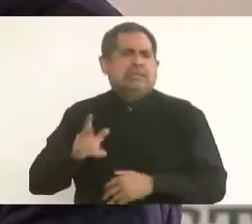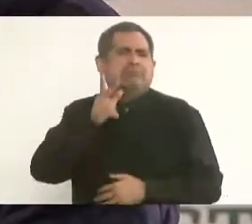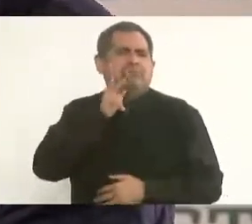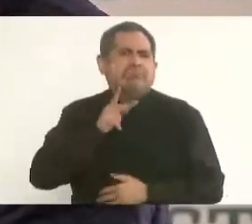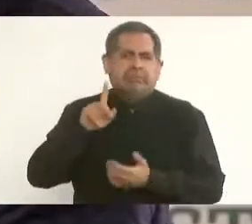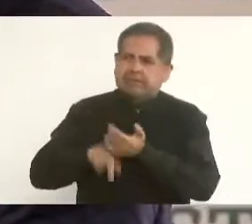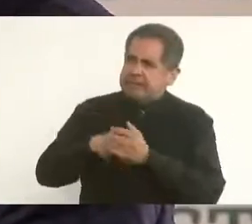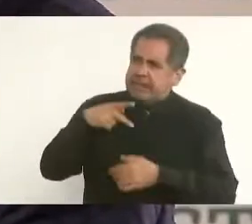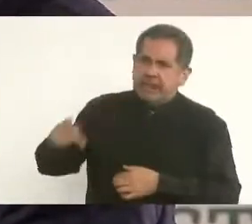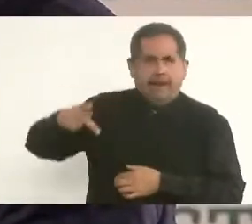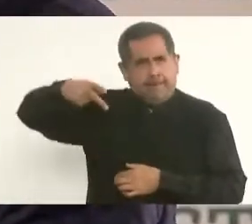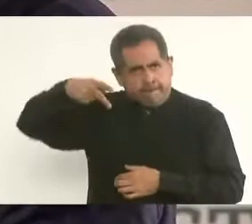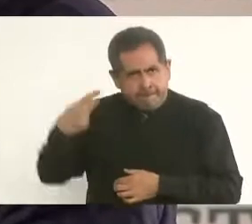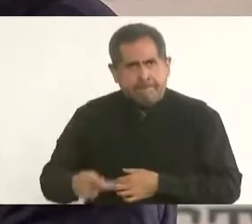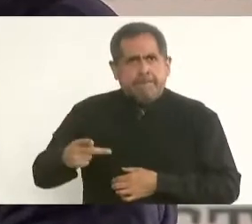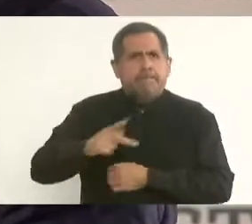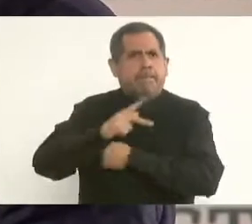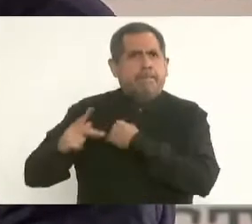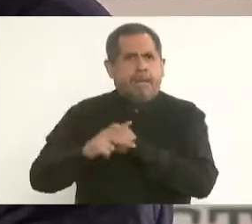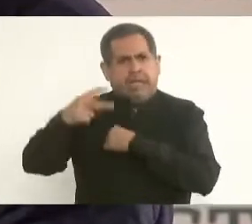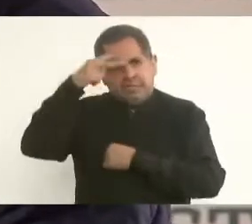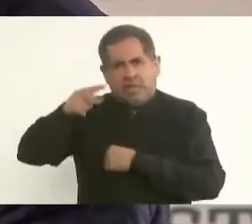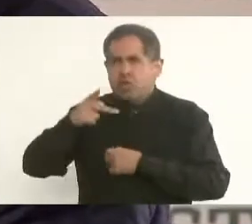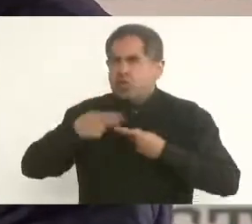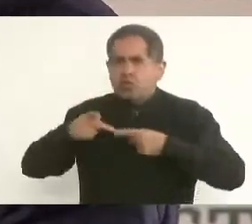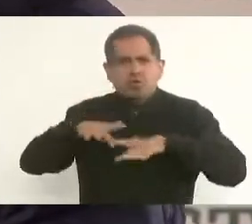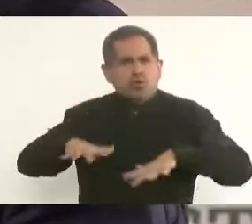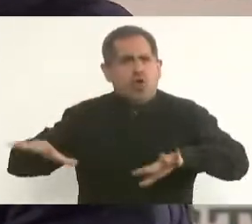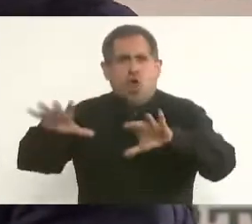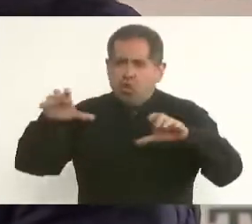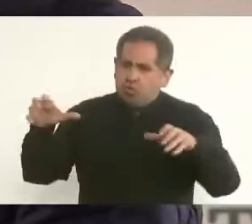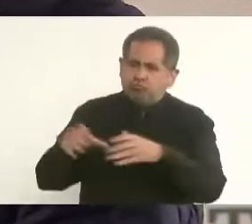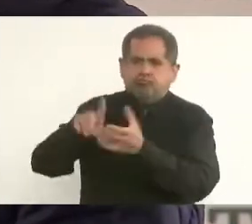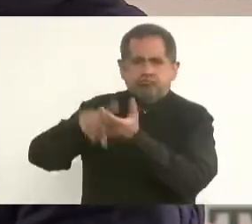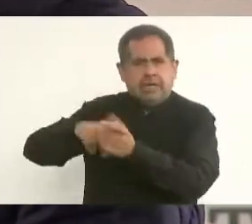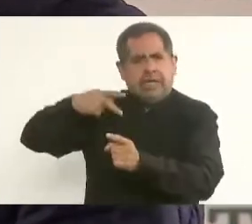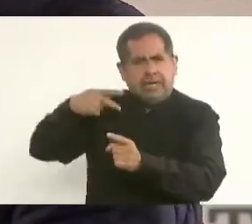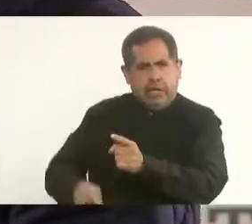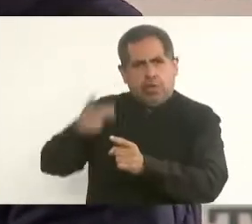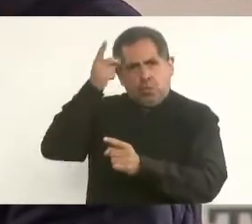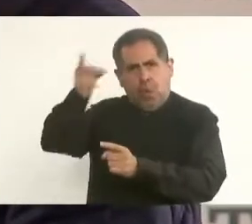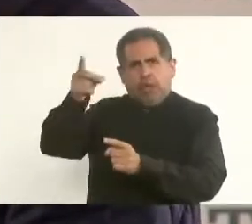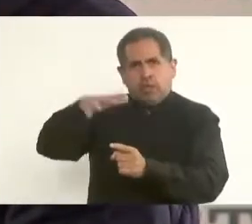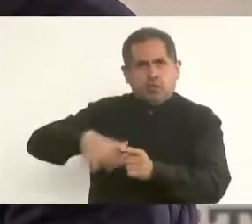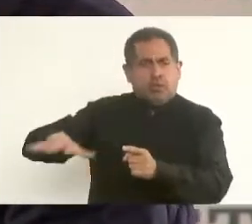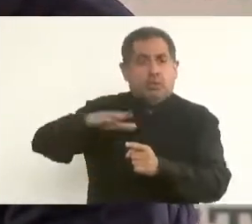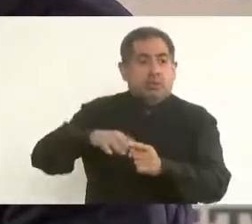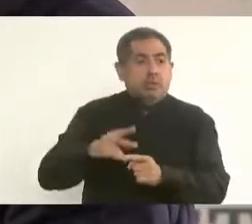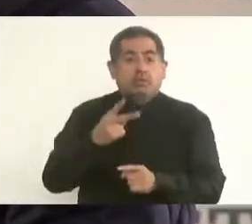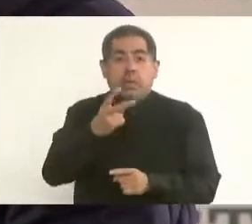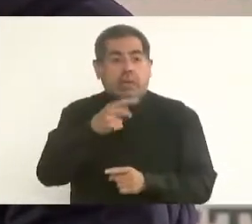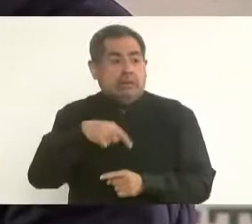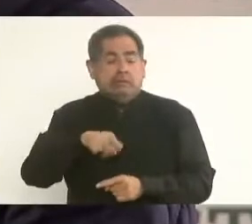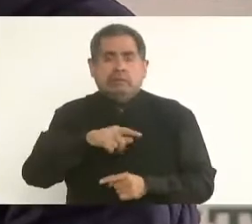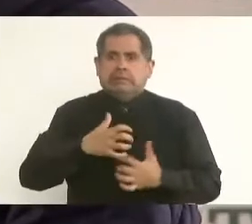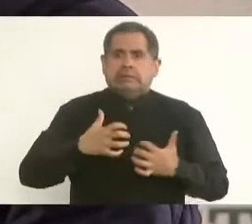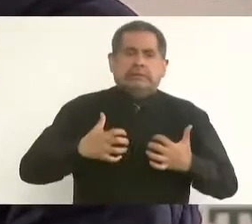la nación, del pueblo de México. Eso molestó